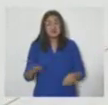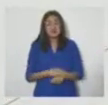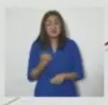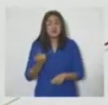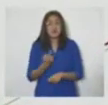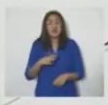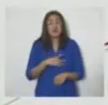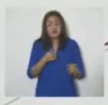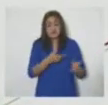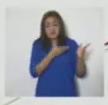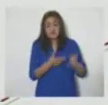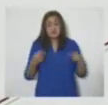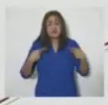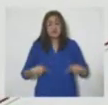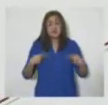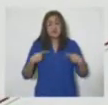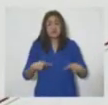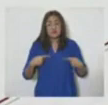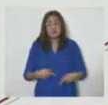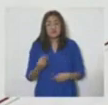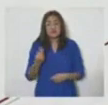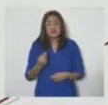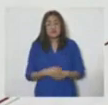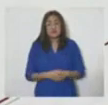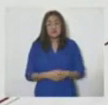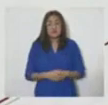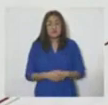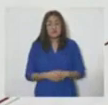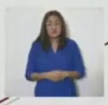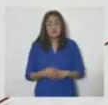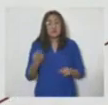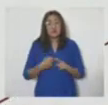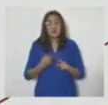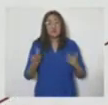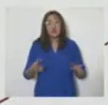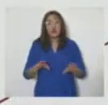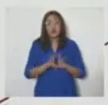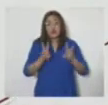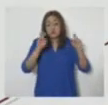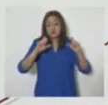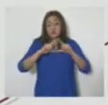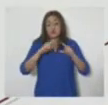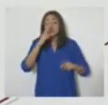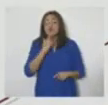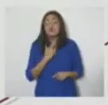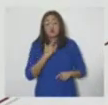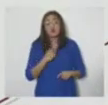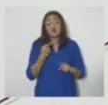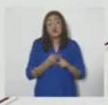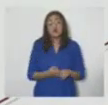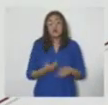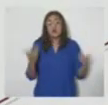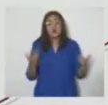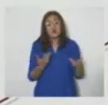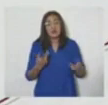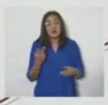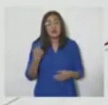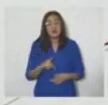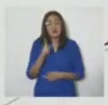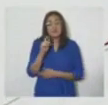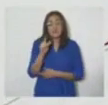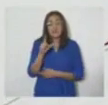ahí llegan gentes de muchos lugares del triángulo rojo de los de quecholac de los de Palmar